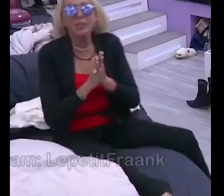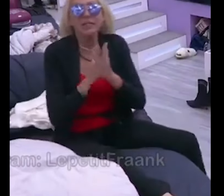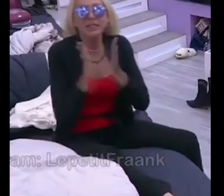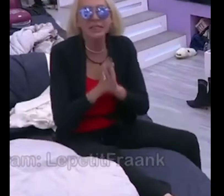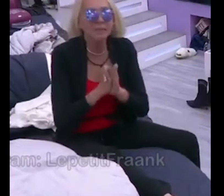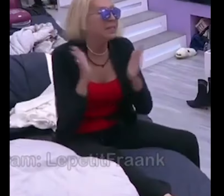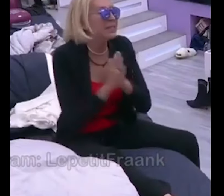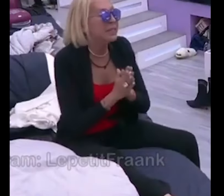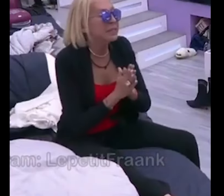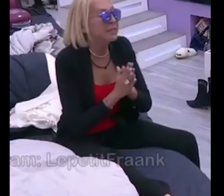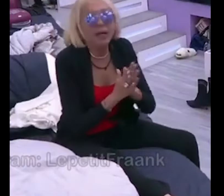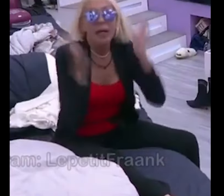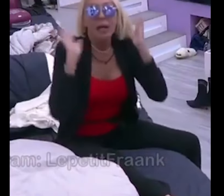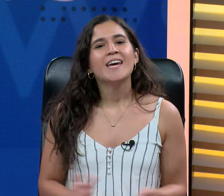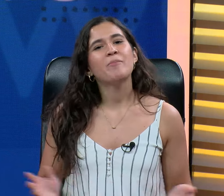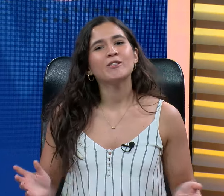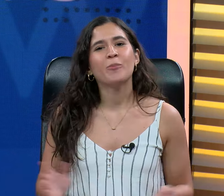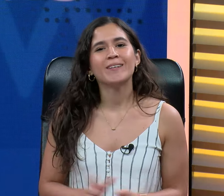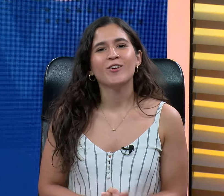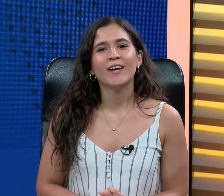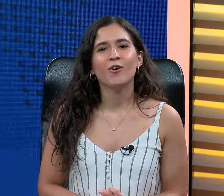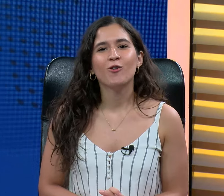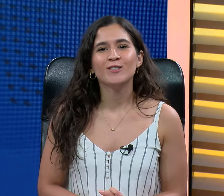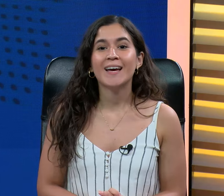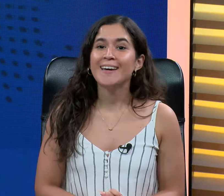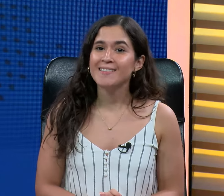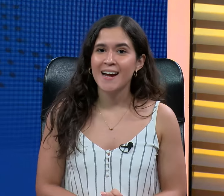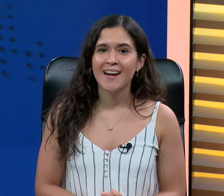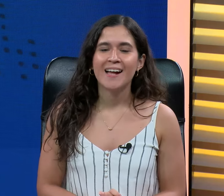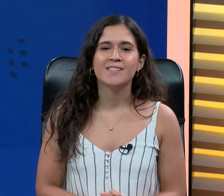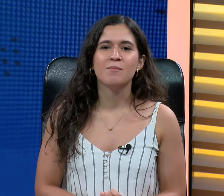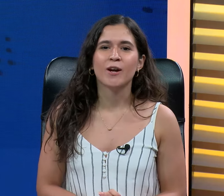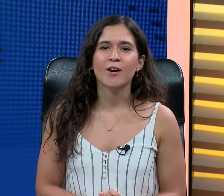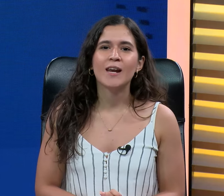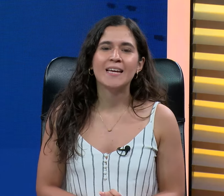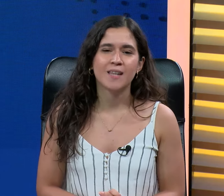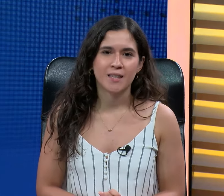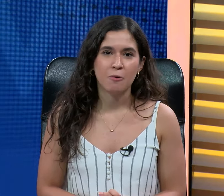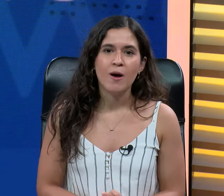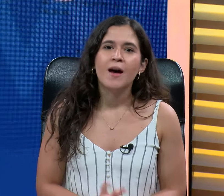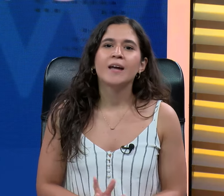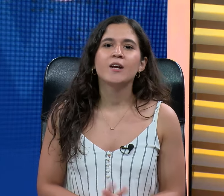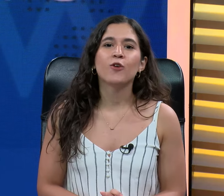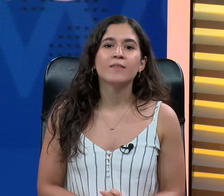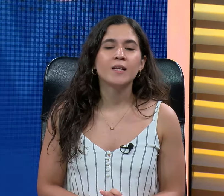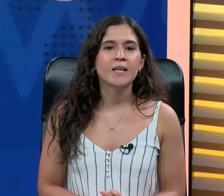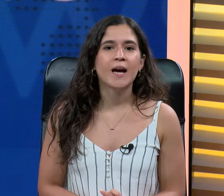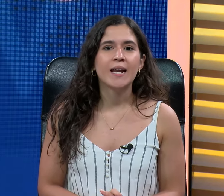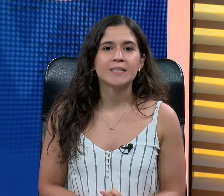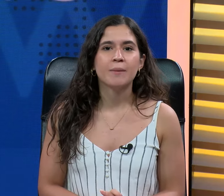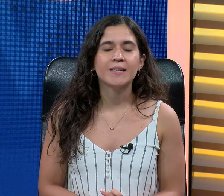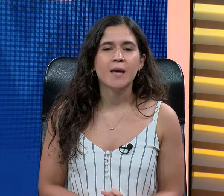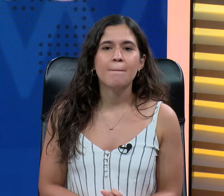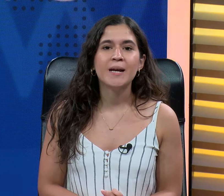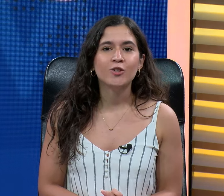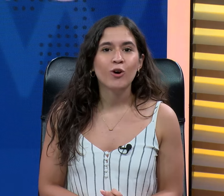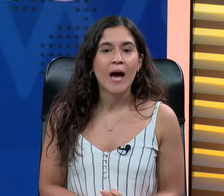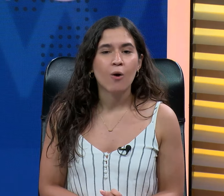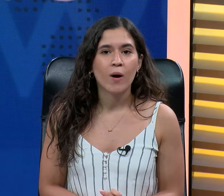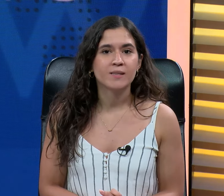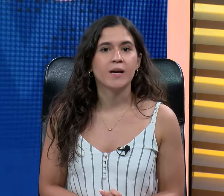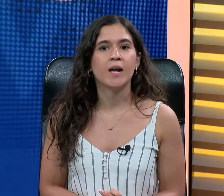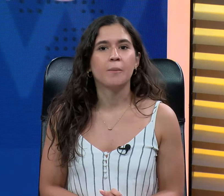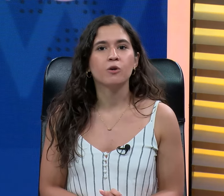¡Ay, chisme, chisme, chisme! Y por supuesto que nos gusta entrar al chismorreo legislativo. Ayer durante el día, el asambleísta